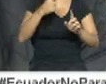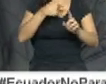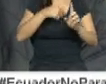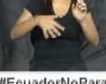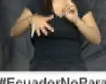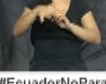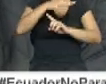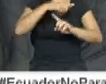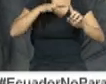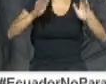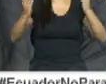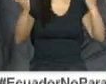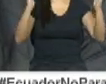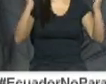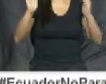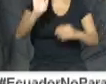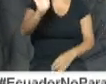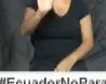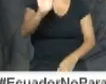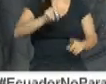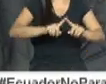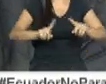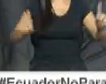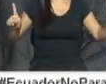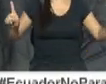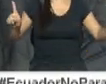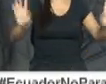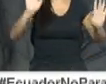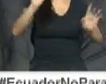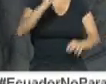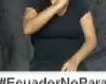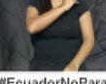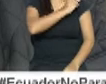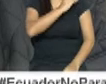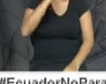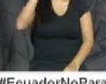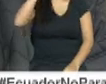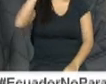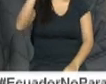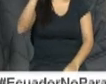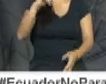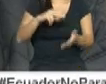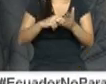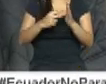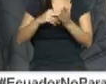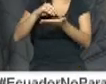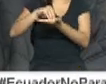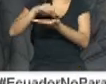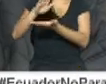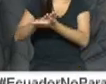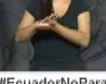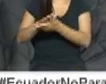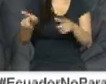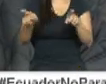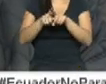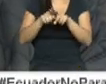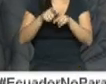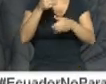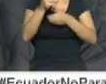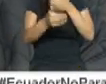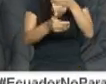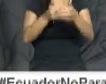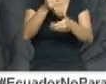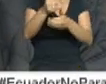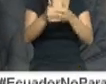apropiado. Nuestras Fuerzas Armadas han tenido un carácter doctrinario muy, muy marcado hacia un desarrollismo. De hecho, el proceso que se vivió